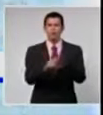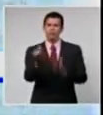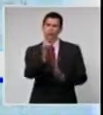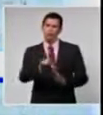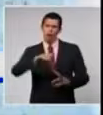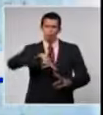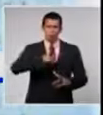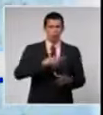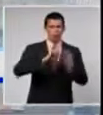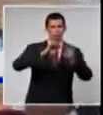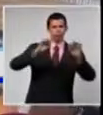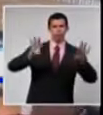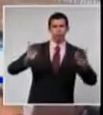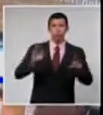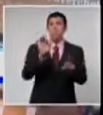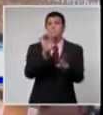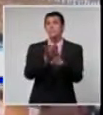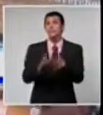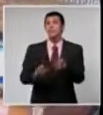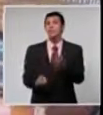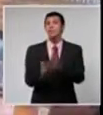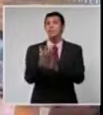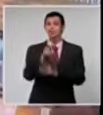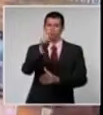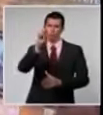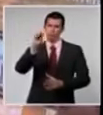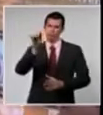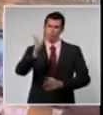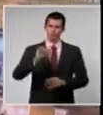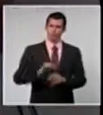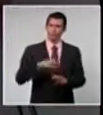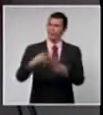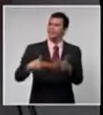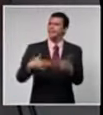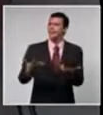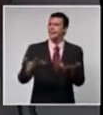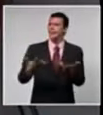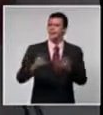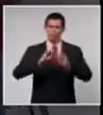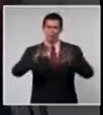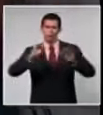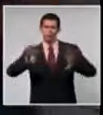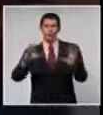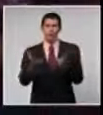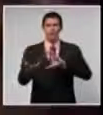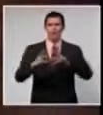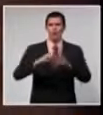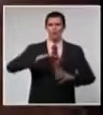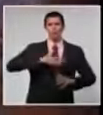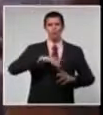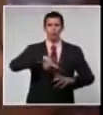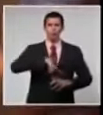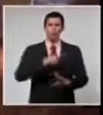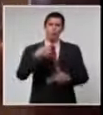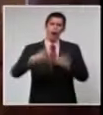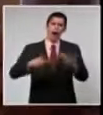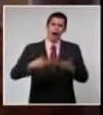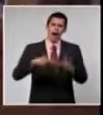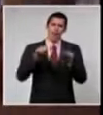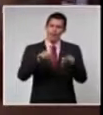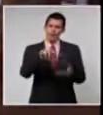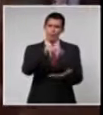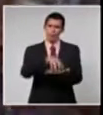promueve desde 2009 los valores culturales más auténticos de la región. Reconocido en Cuba y el mundo por su sostenido trabajo